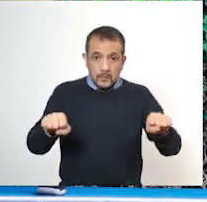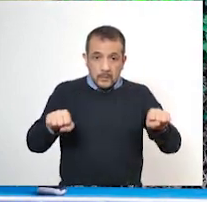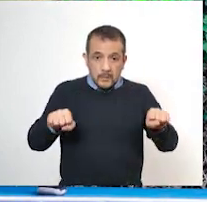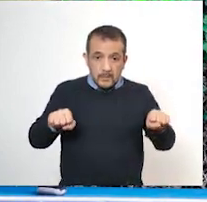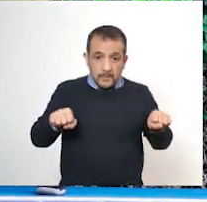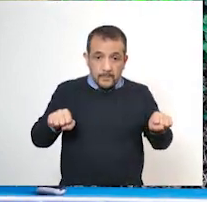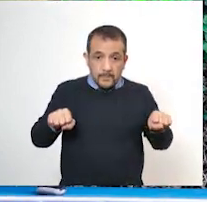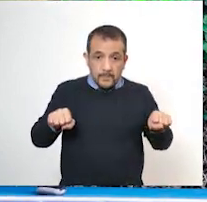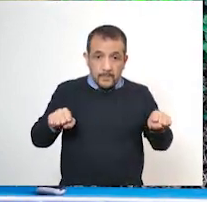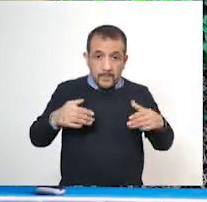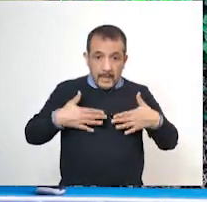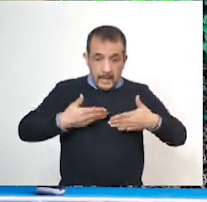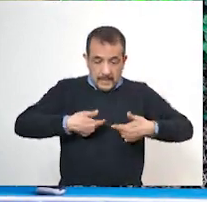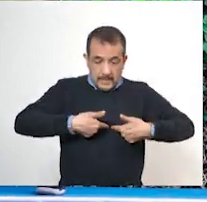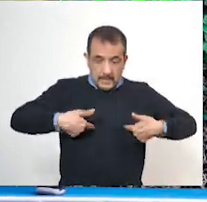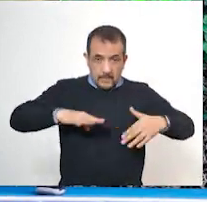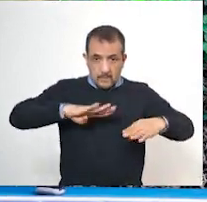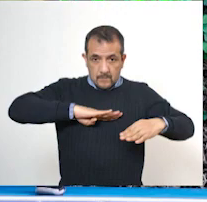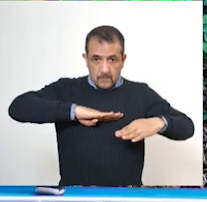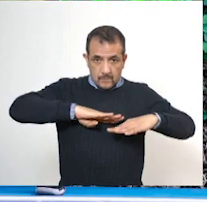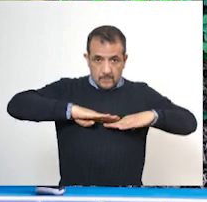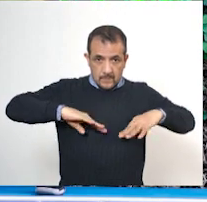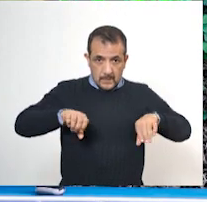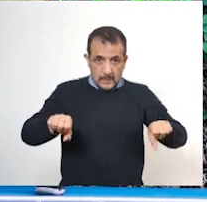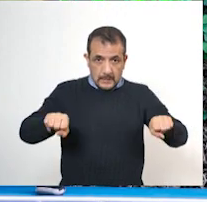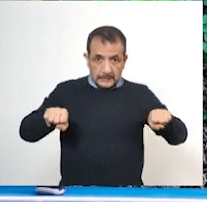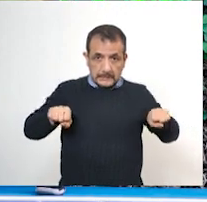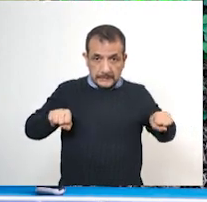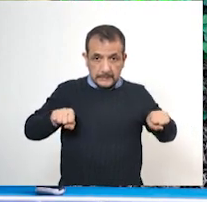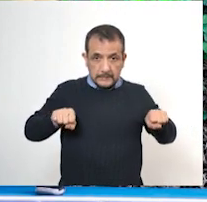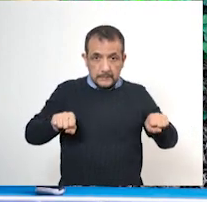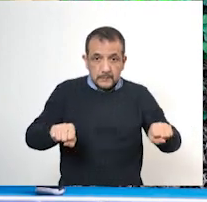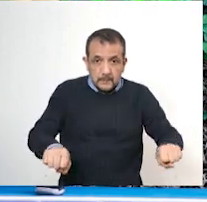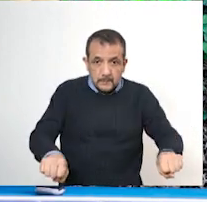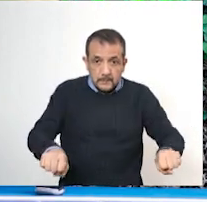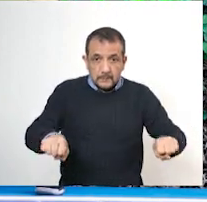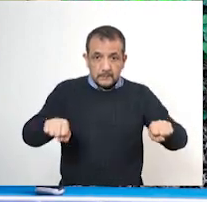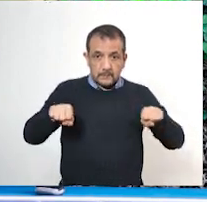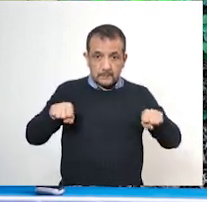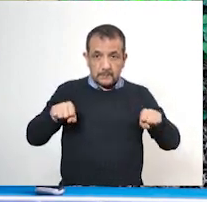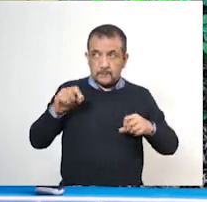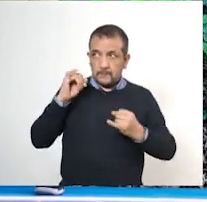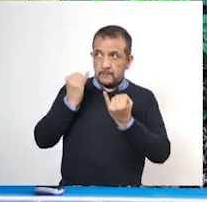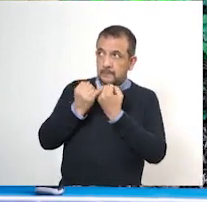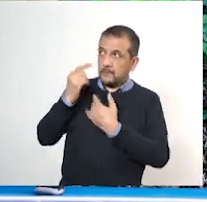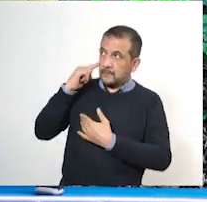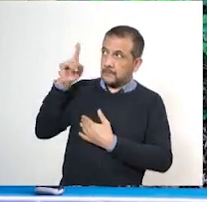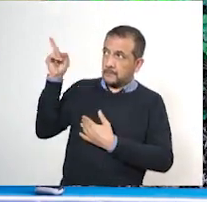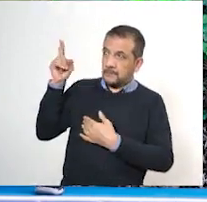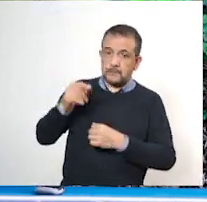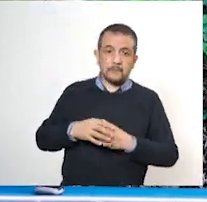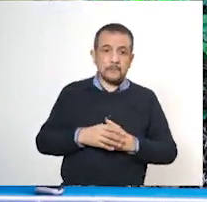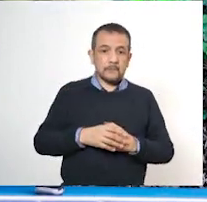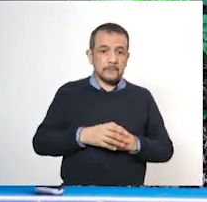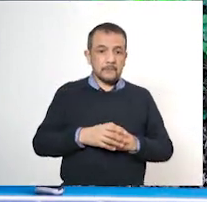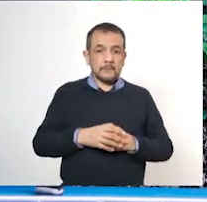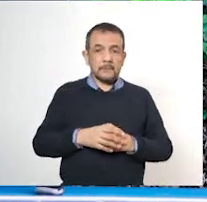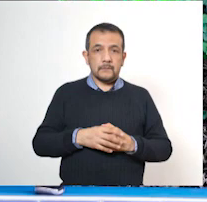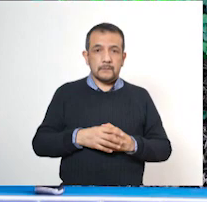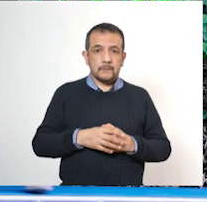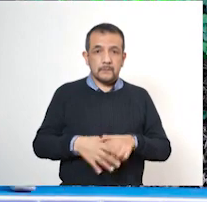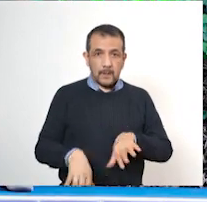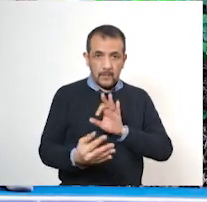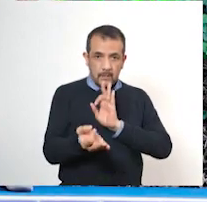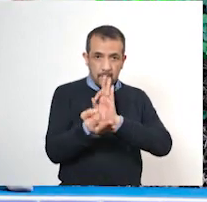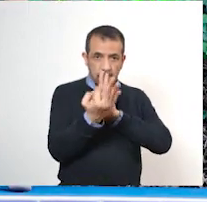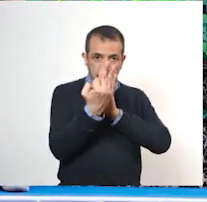hacia atrás y el palo va a ir a la altura del pecho. Muy bien. Y bajamos y volvemos a subir. ¿Listo? Vamos a hacerlo